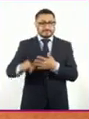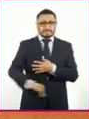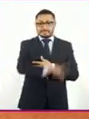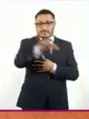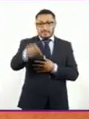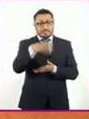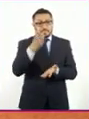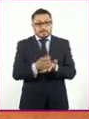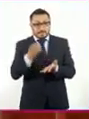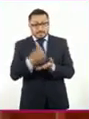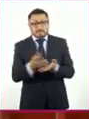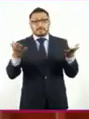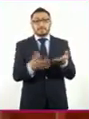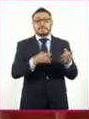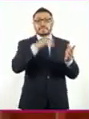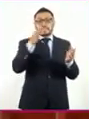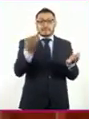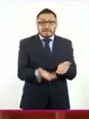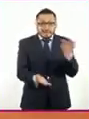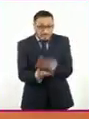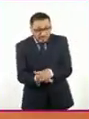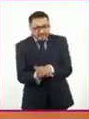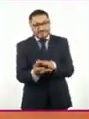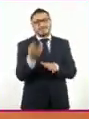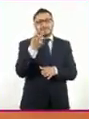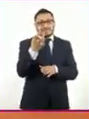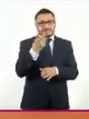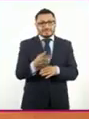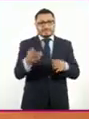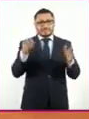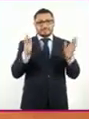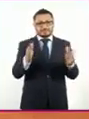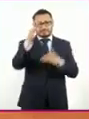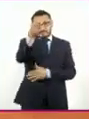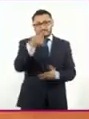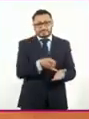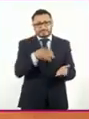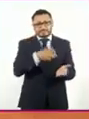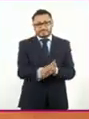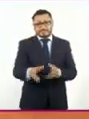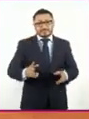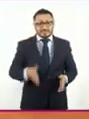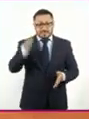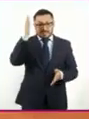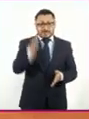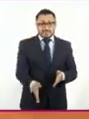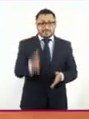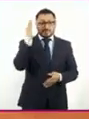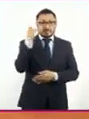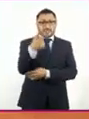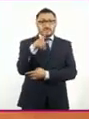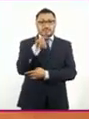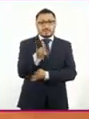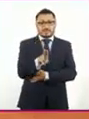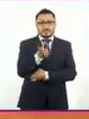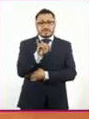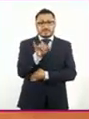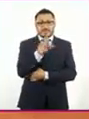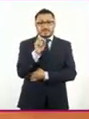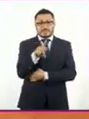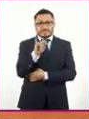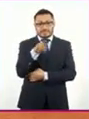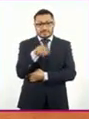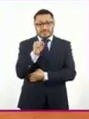cuadernos, se realiza la encuadernación. Ahí los pliegos impresos pasan por guillotinas que cortan en papel en